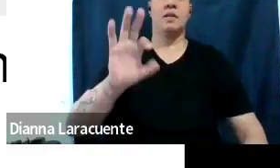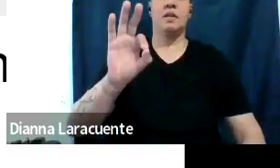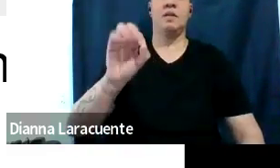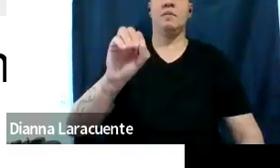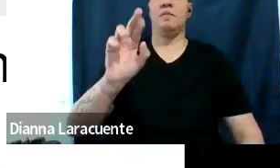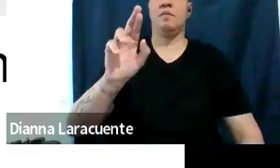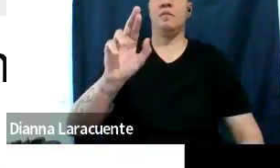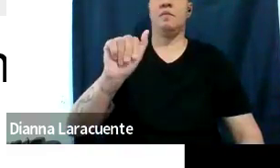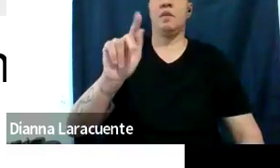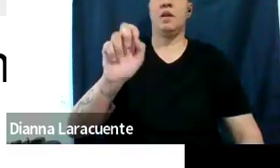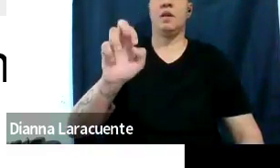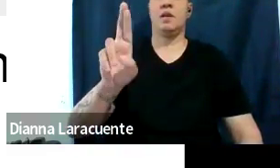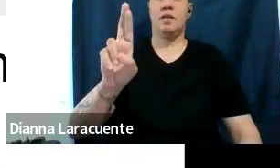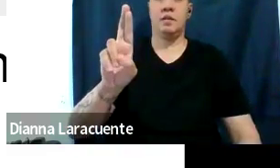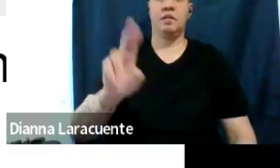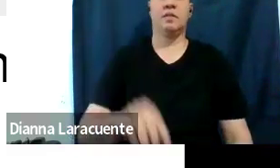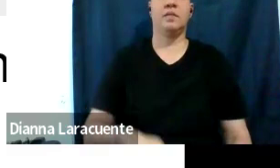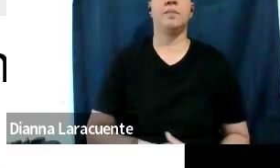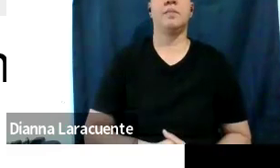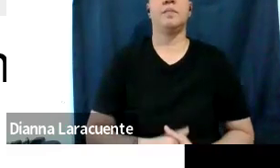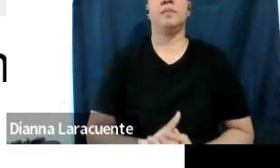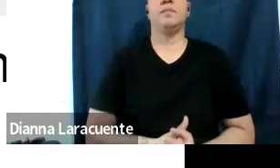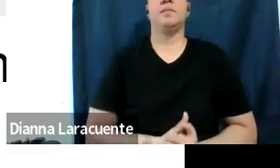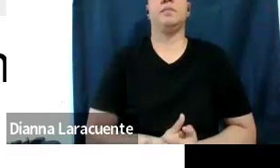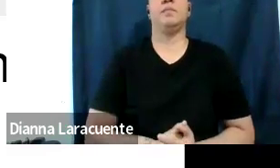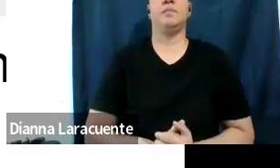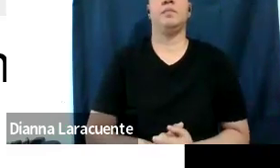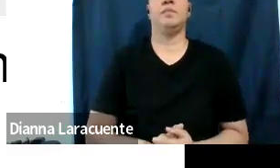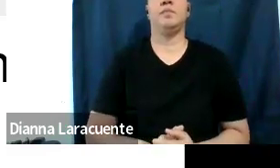ley Foraker, que era